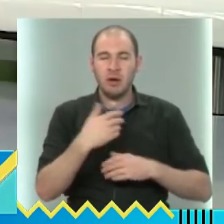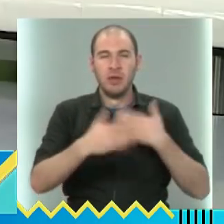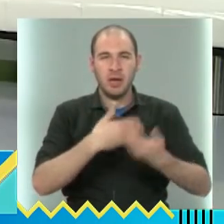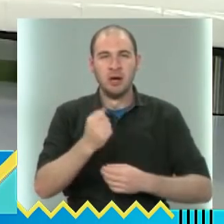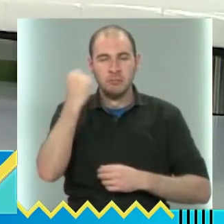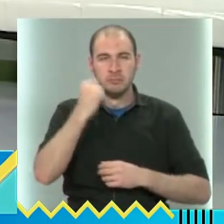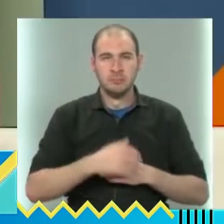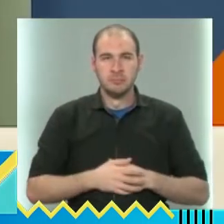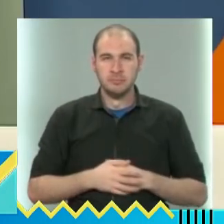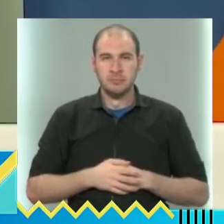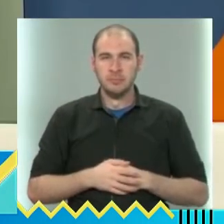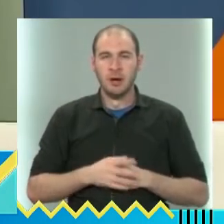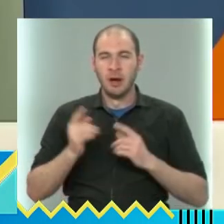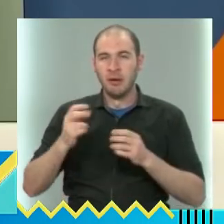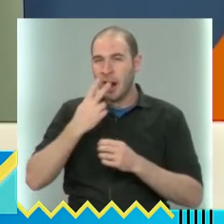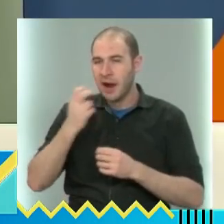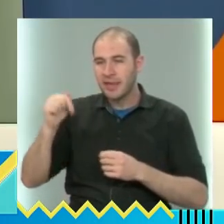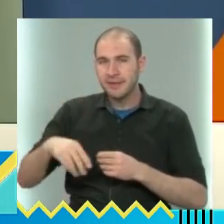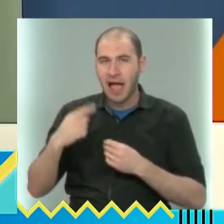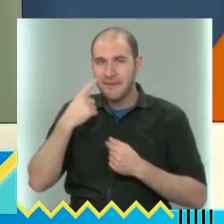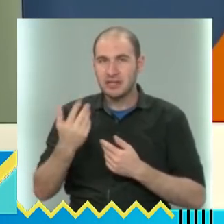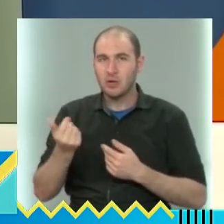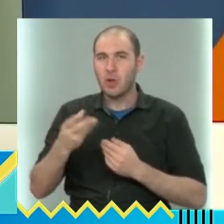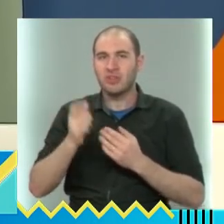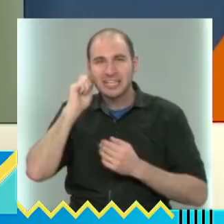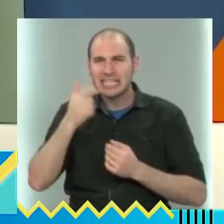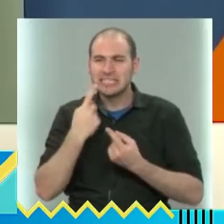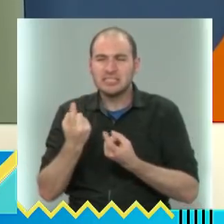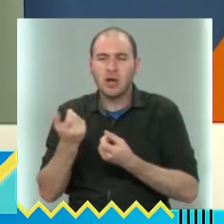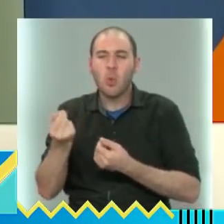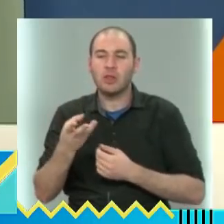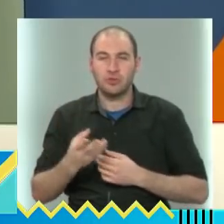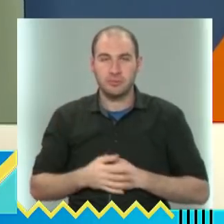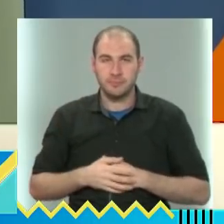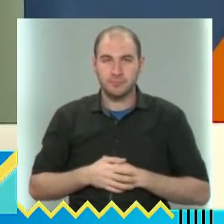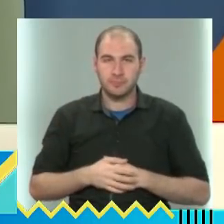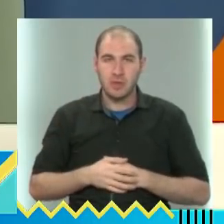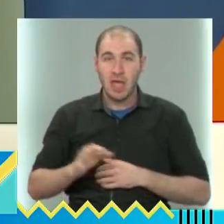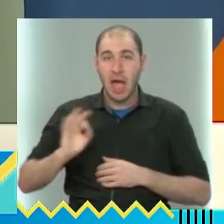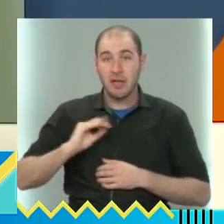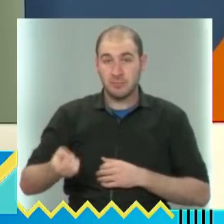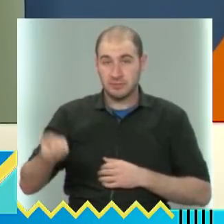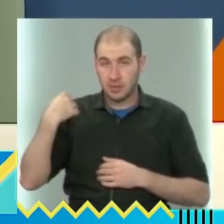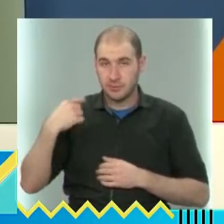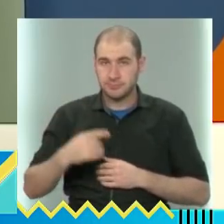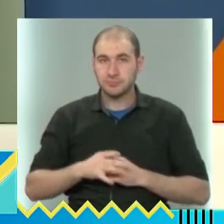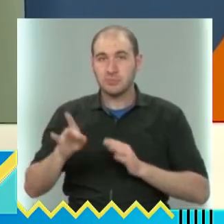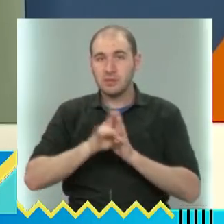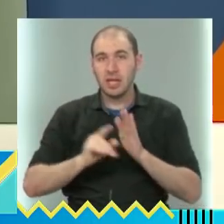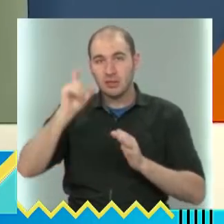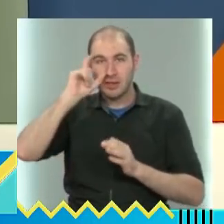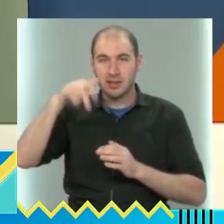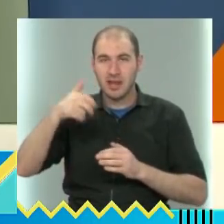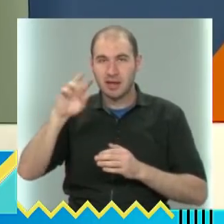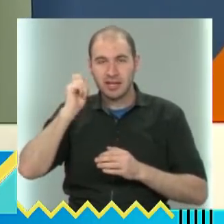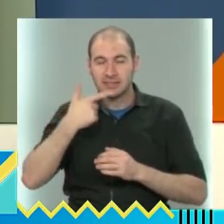desarrollo económico? Y para la matriz energética, ver cuánto gas necesitamos, por ejemplo. Porque el año pasado, datos del Enargas,